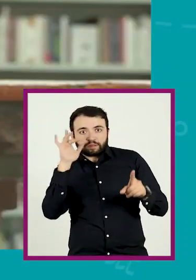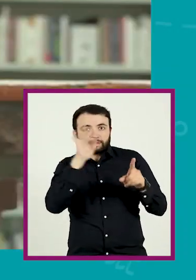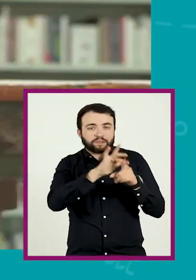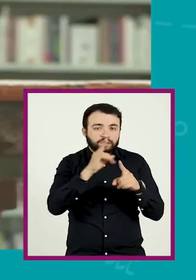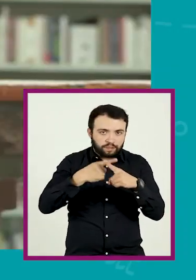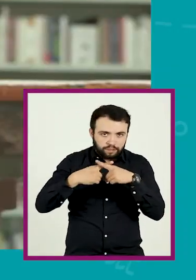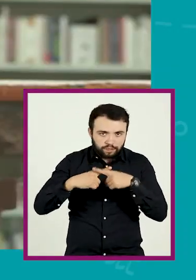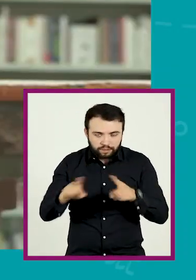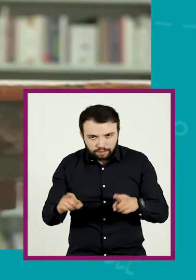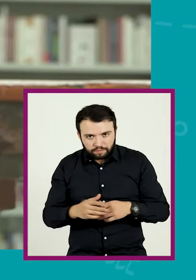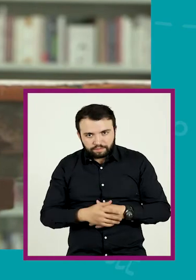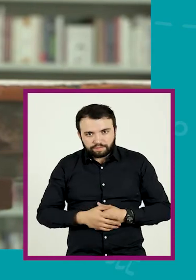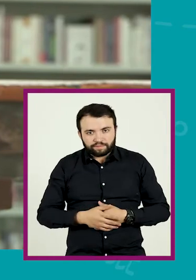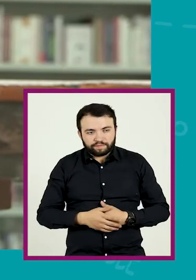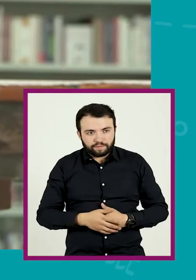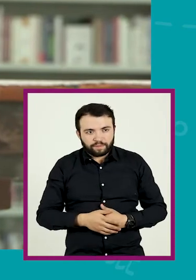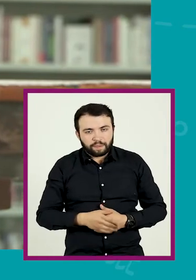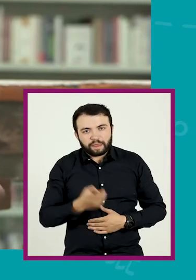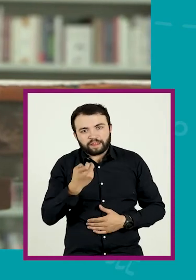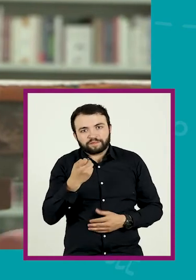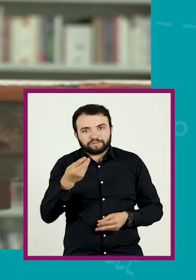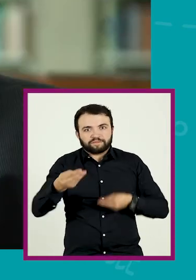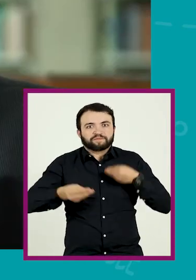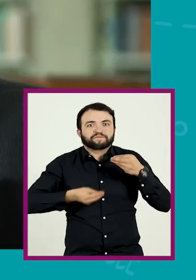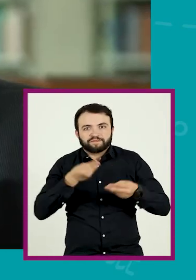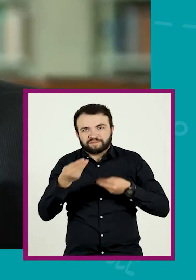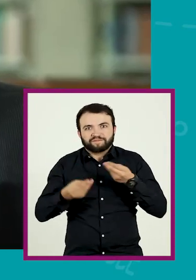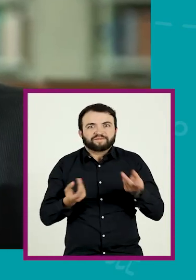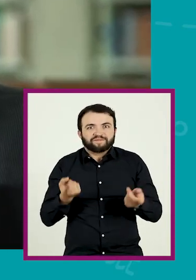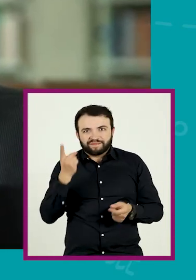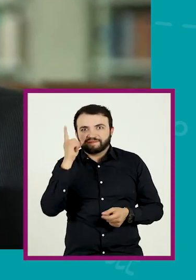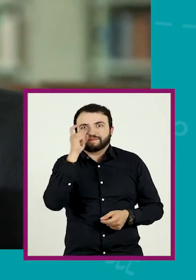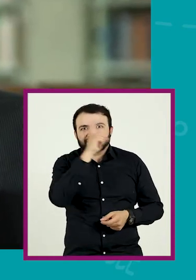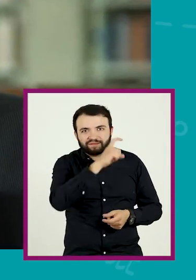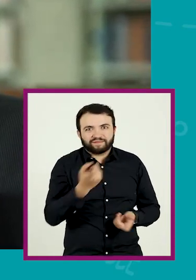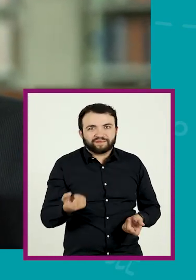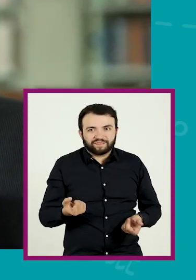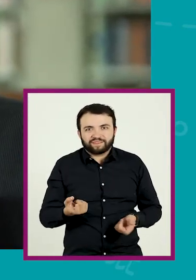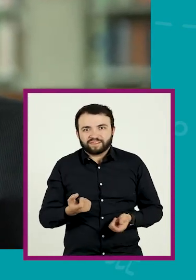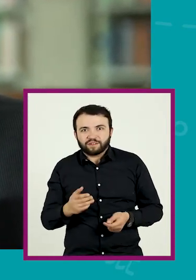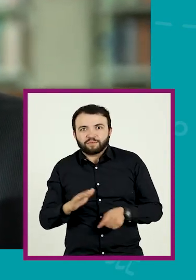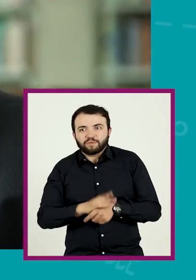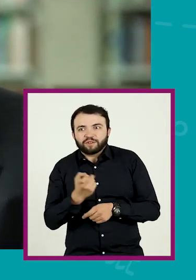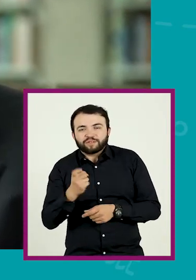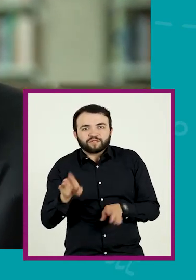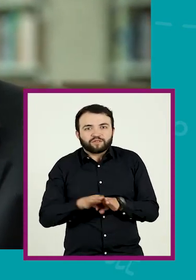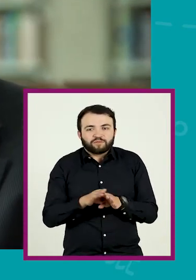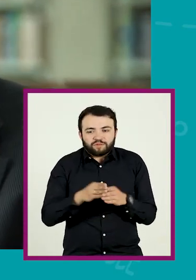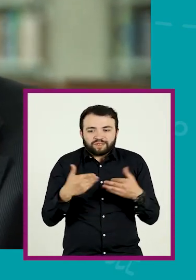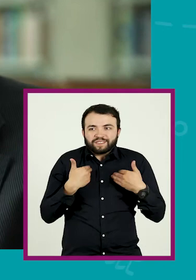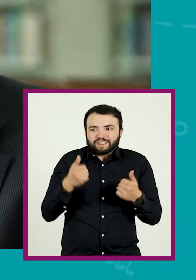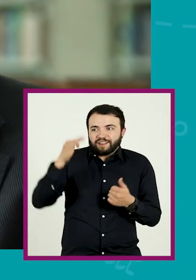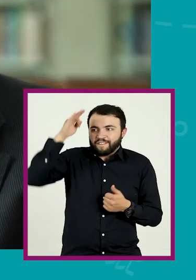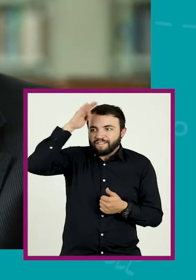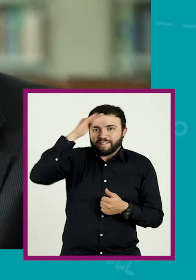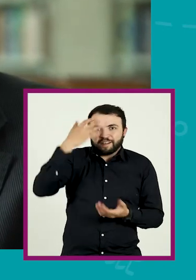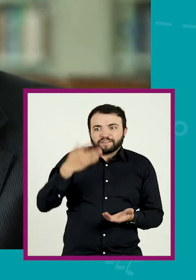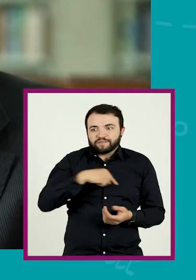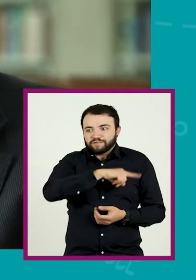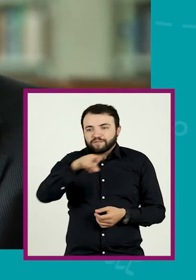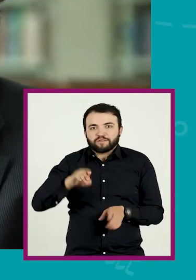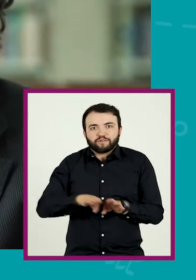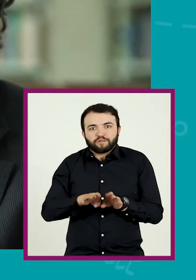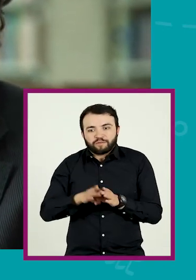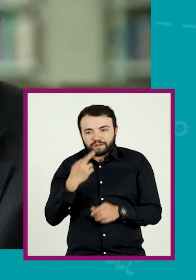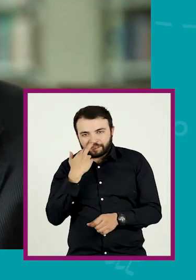generar otra cosa, ¿no? Pero bueno, es una discusión muy entonces, pero es muy importante cómo esta manera de entender la filosofía pone a